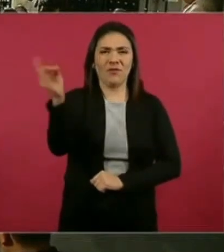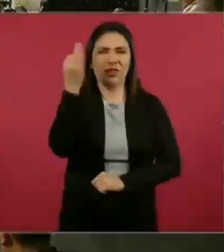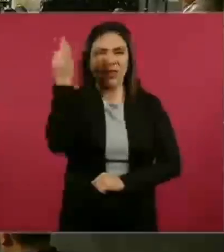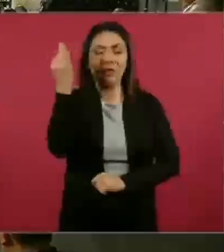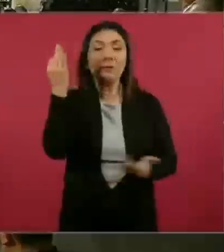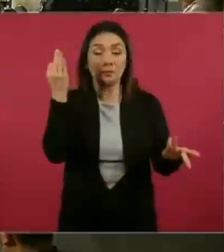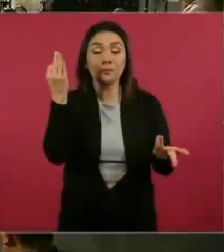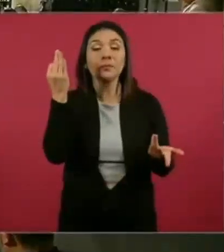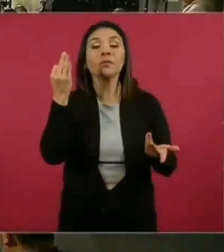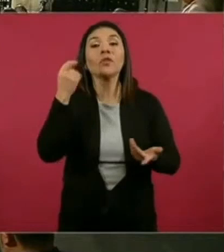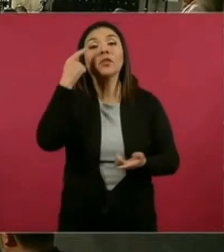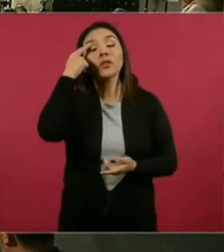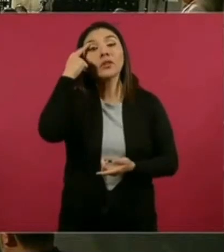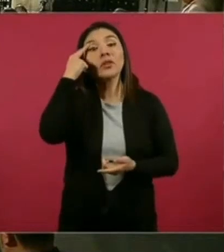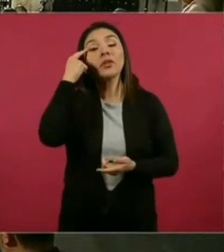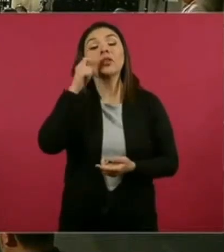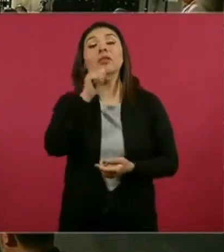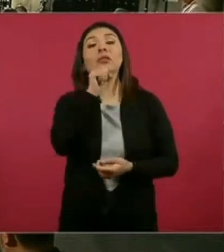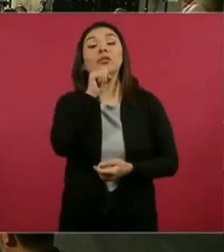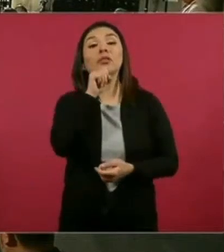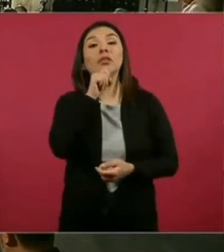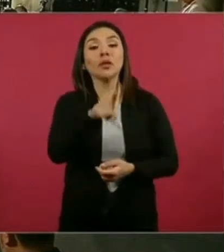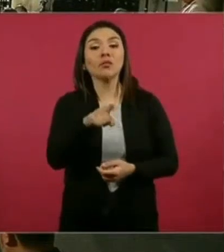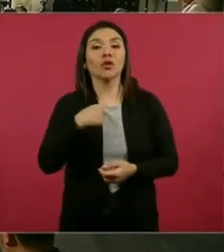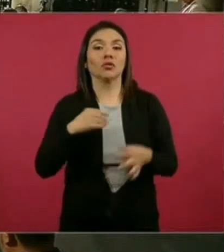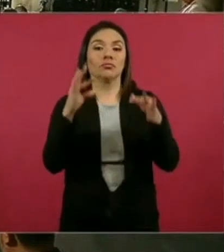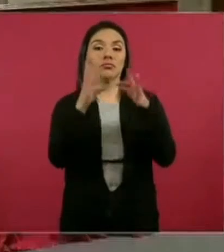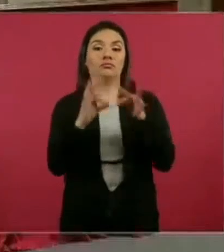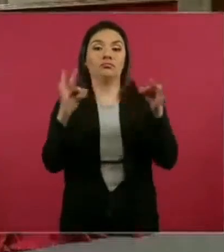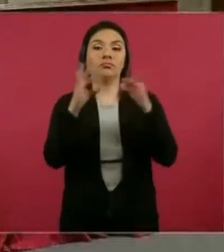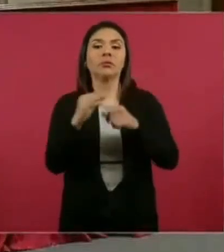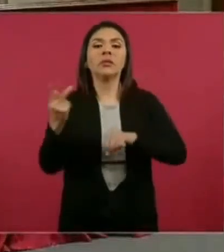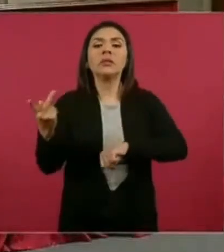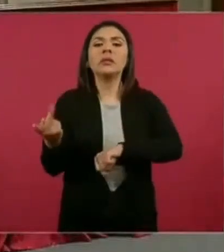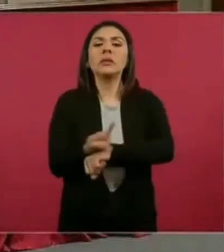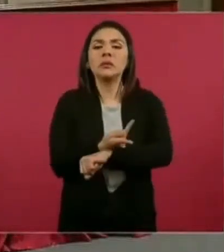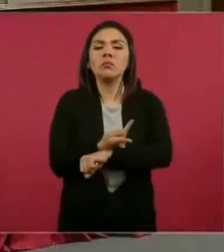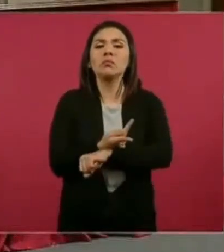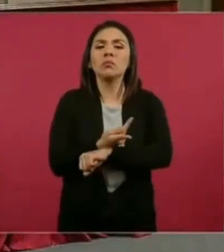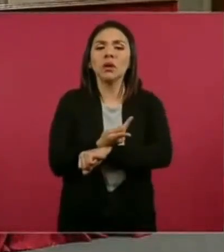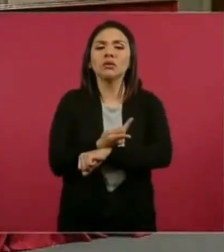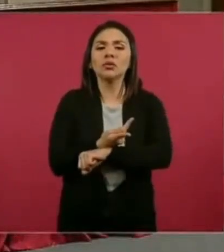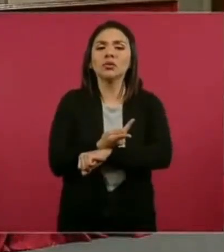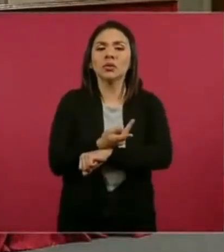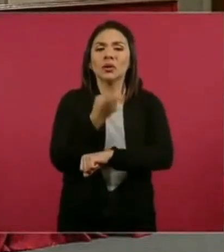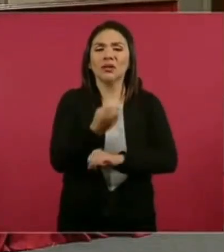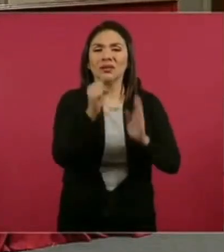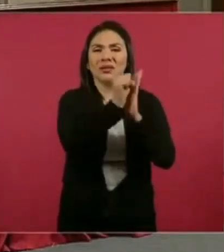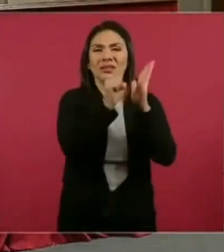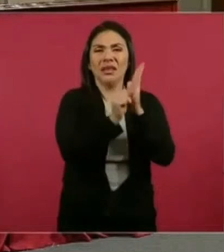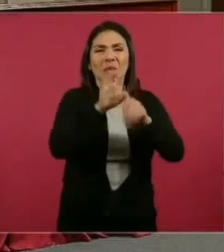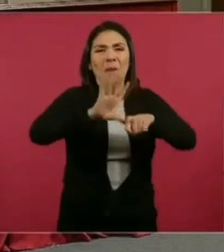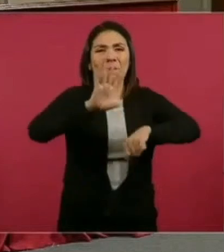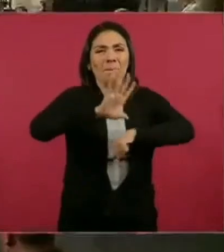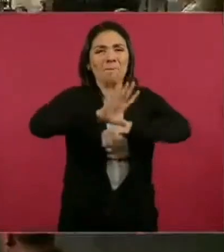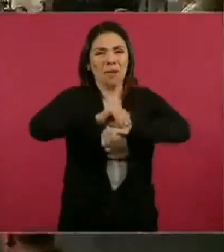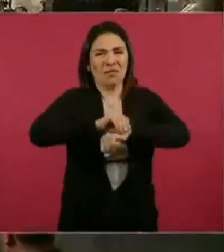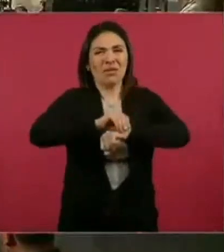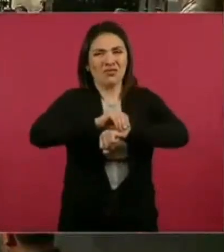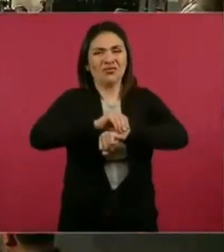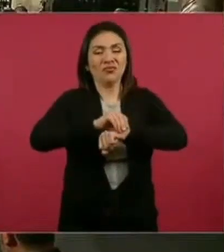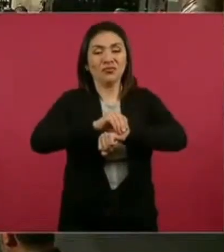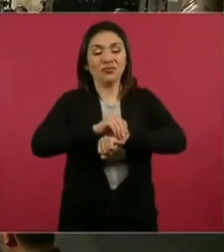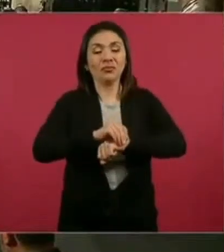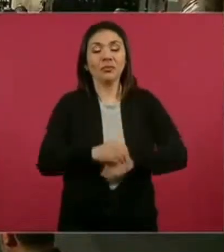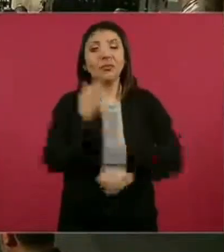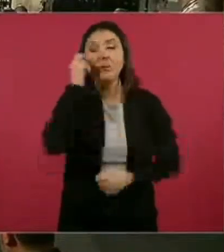y particularmente platicaré lo que sucedió con este sistema de acreditaciones. La presentación,